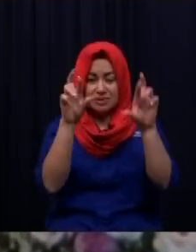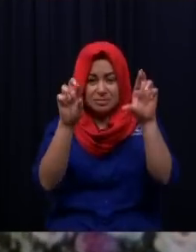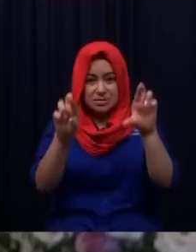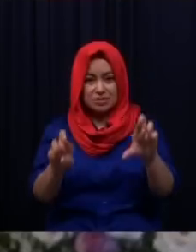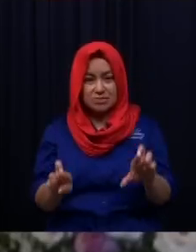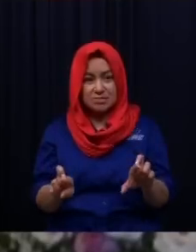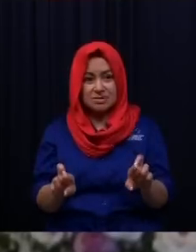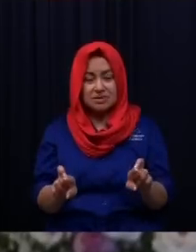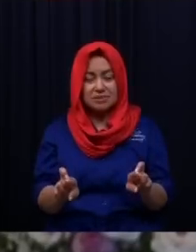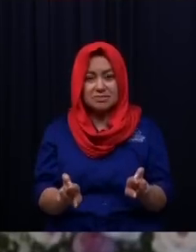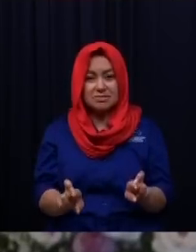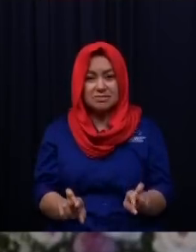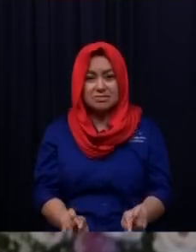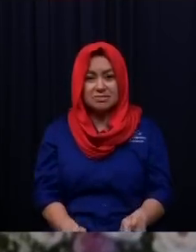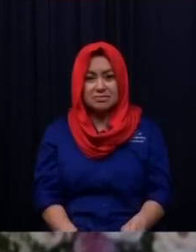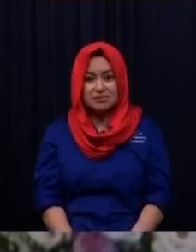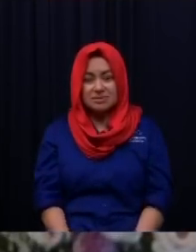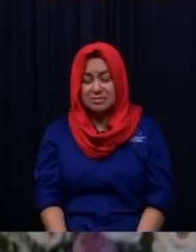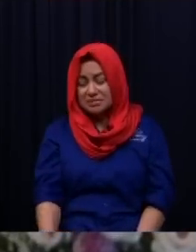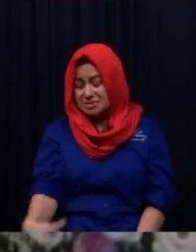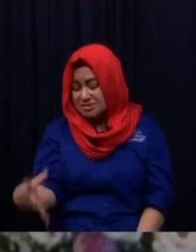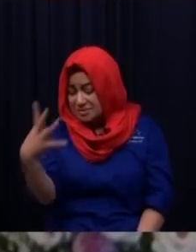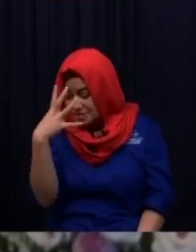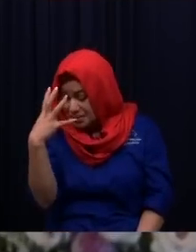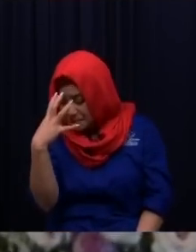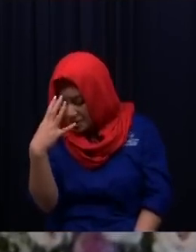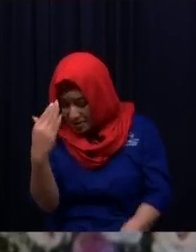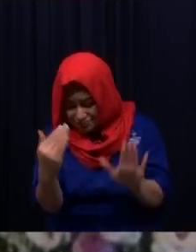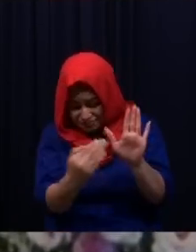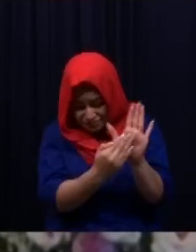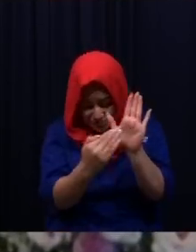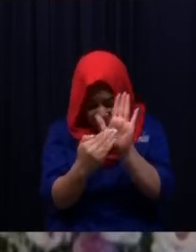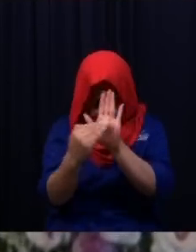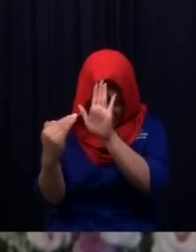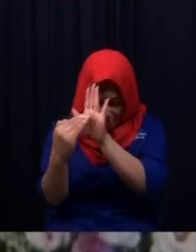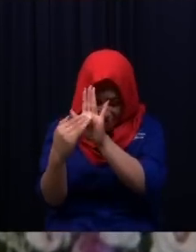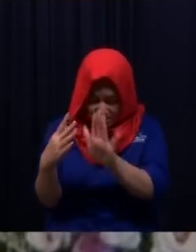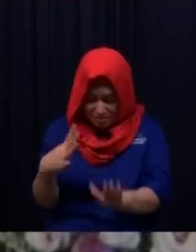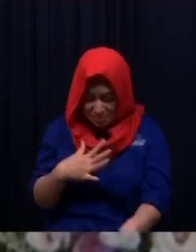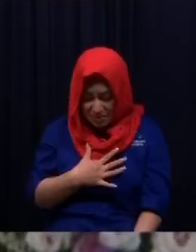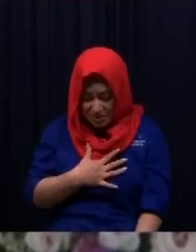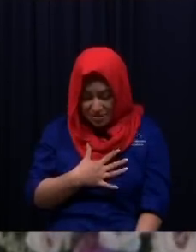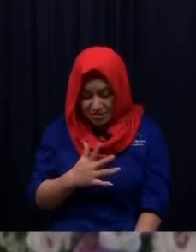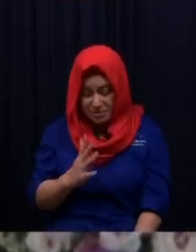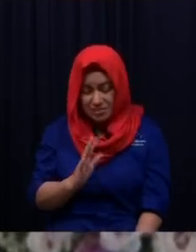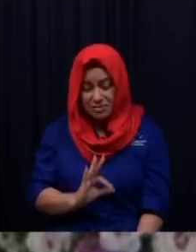que pecan en contra de mí o de tu iglesia,